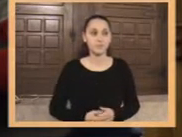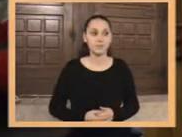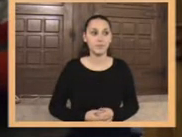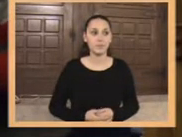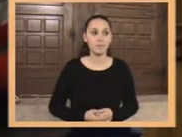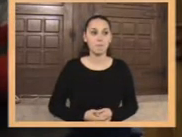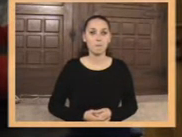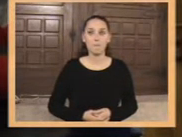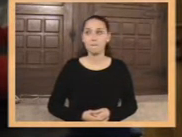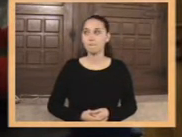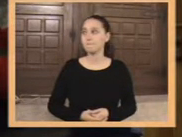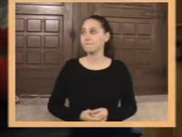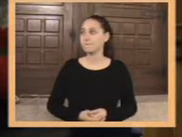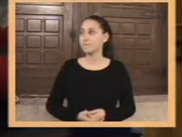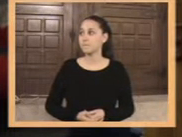A ver.